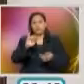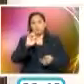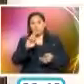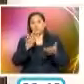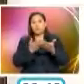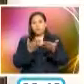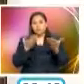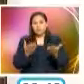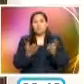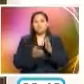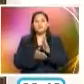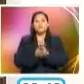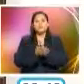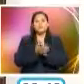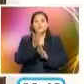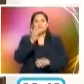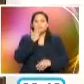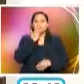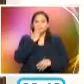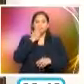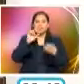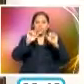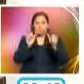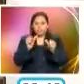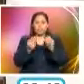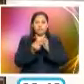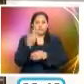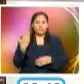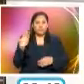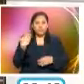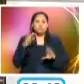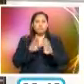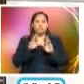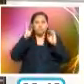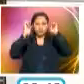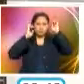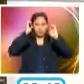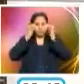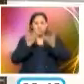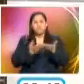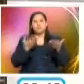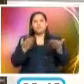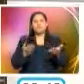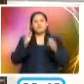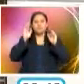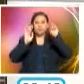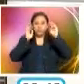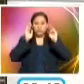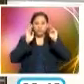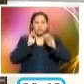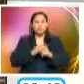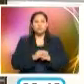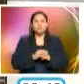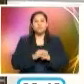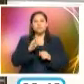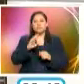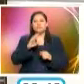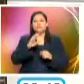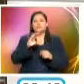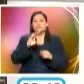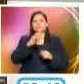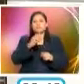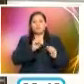Pues es momento de ir a apreciar una faceta del arte contemporáneo a través de una exposición que se presenta en el Museo de la